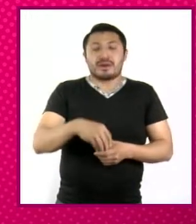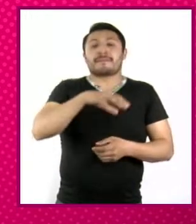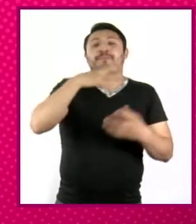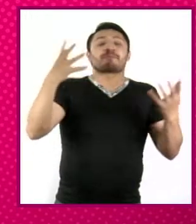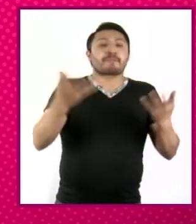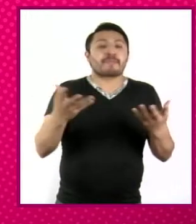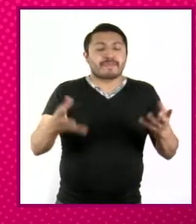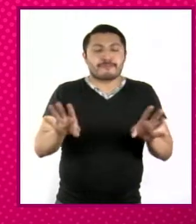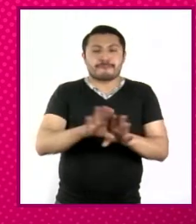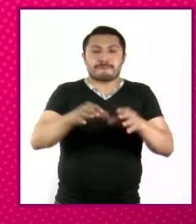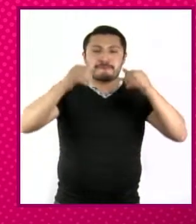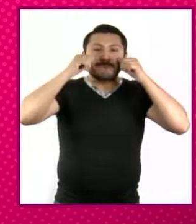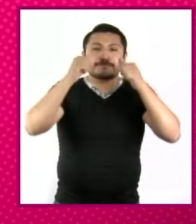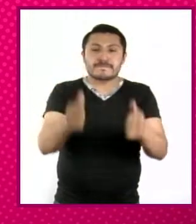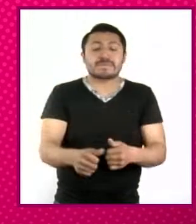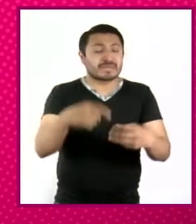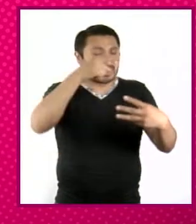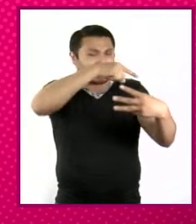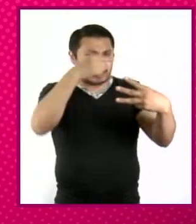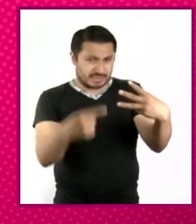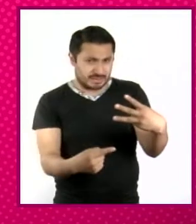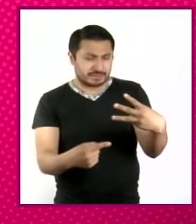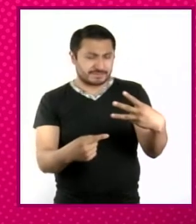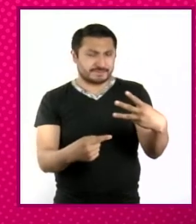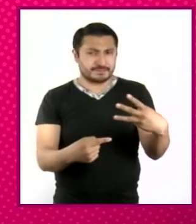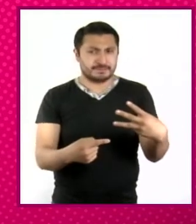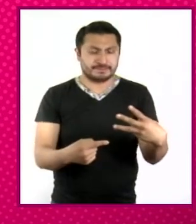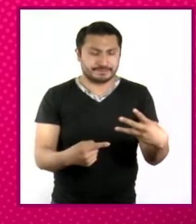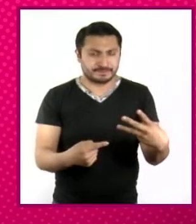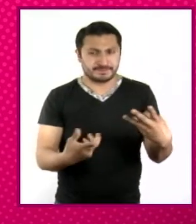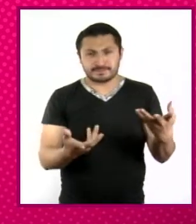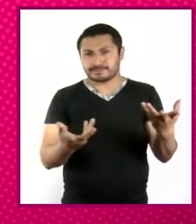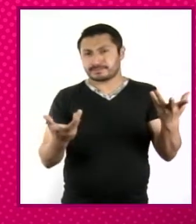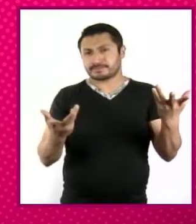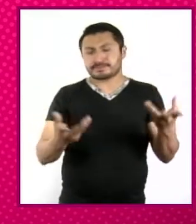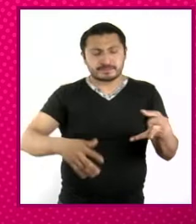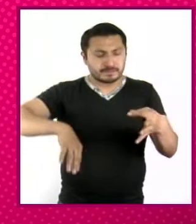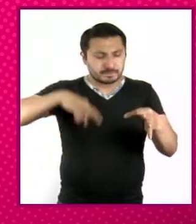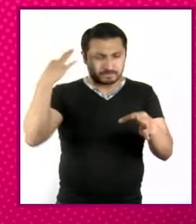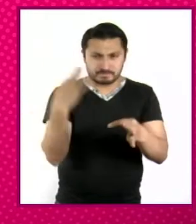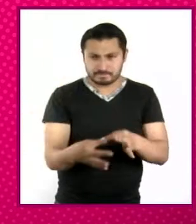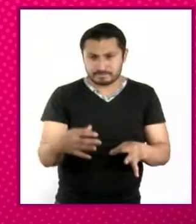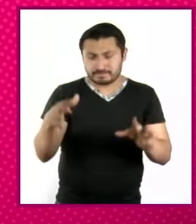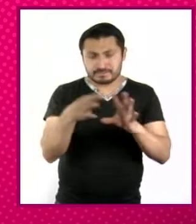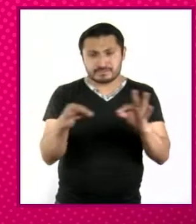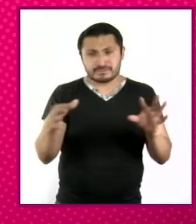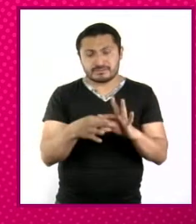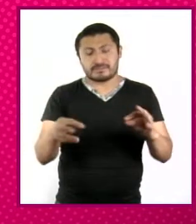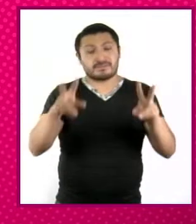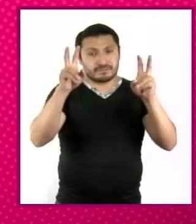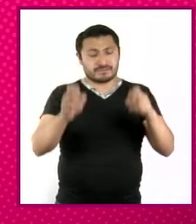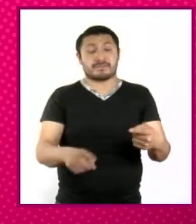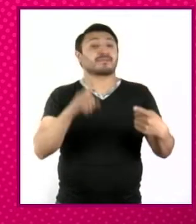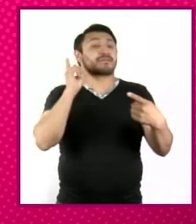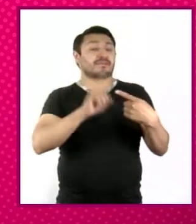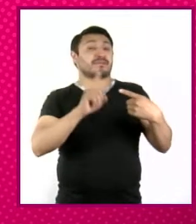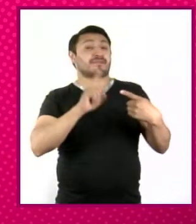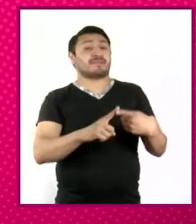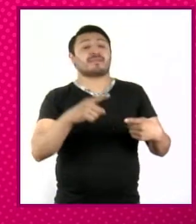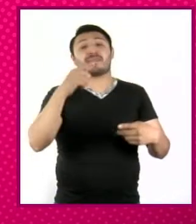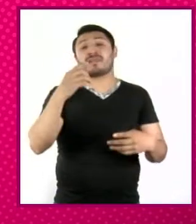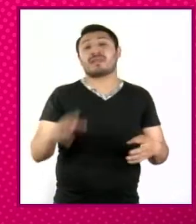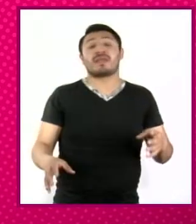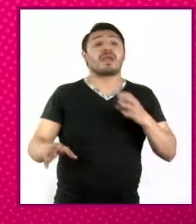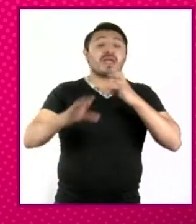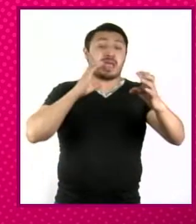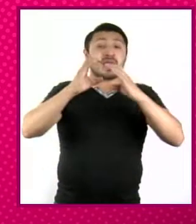es atender a tres elementos muy concretos para hablar de la globalización. La primera tiene que ver con los medios